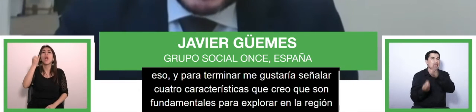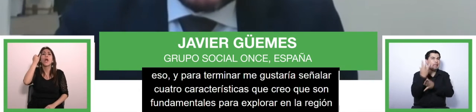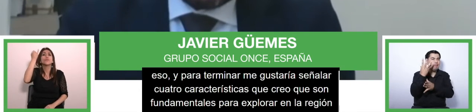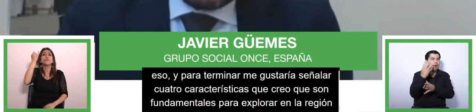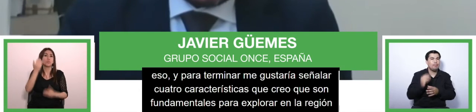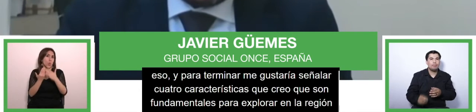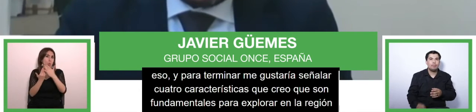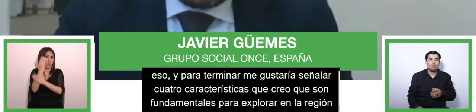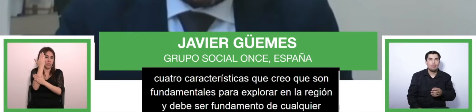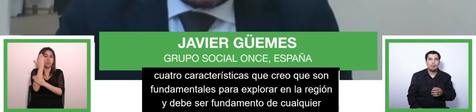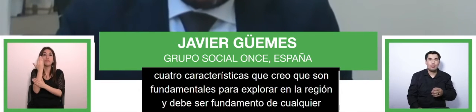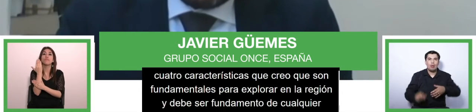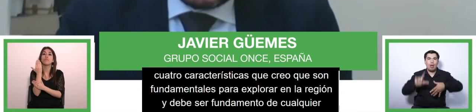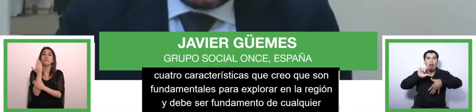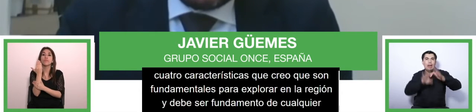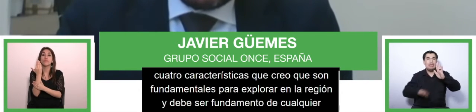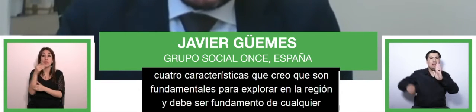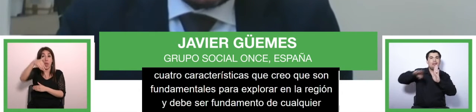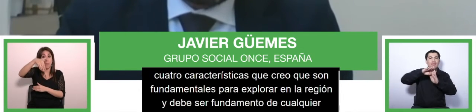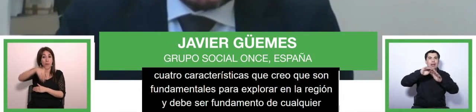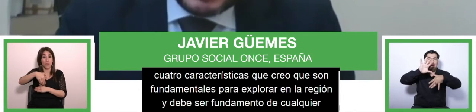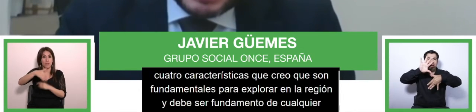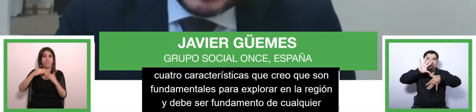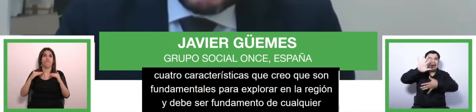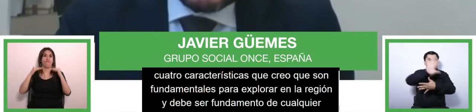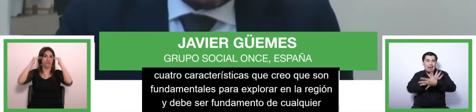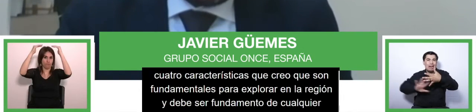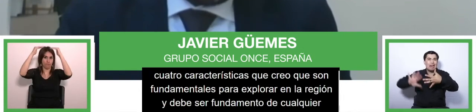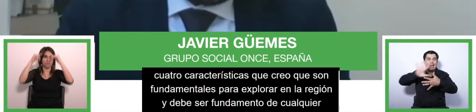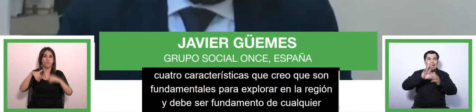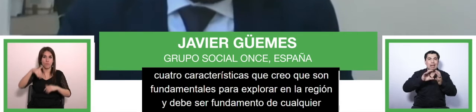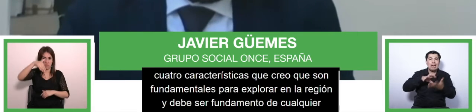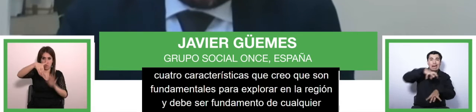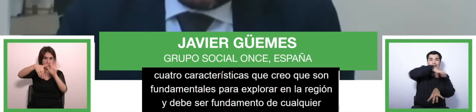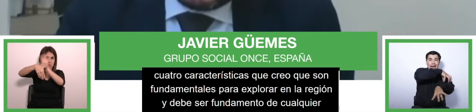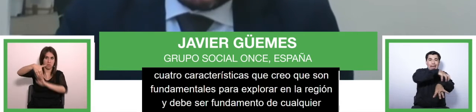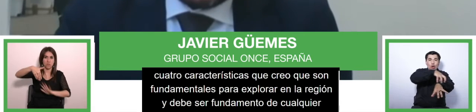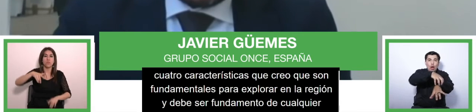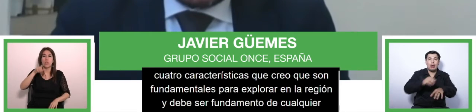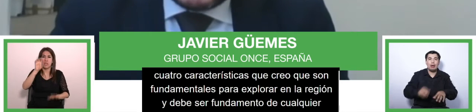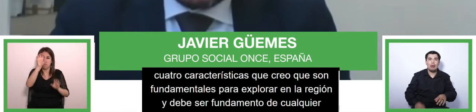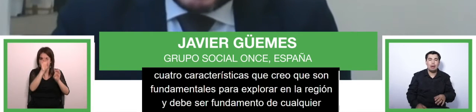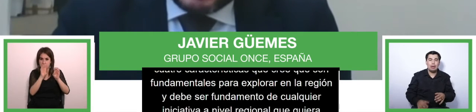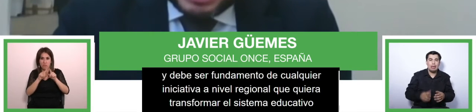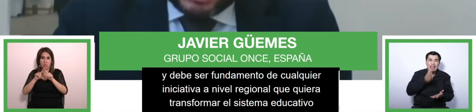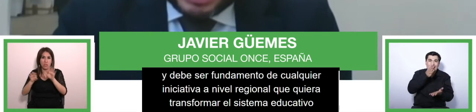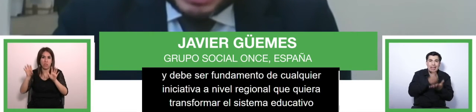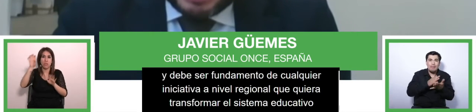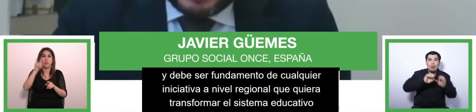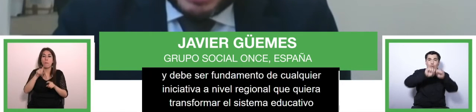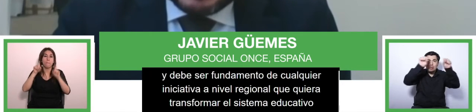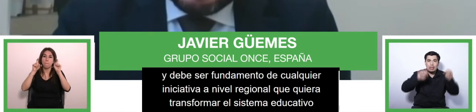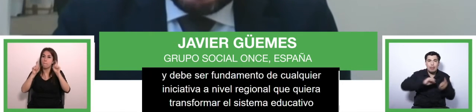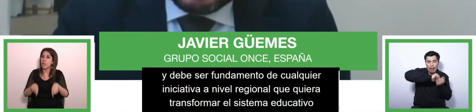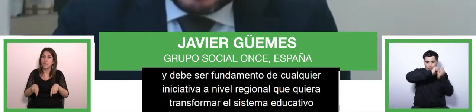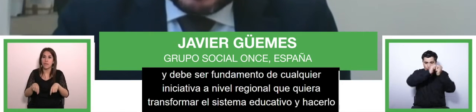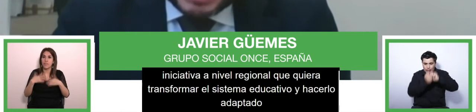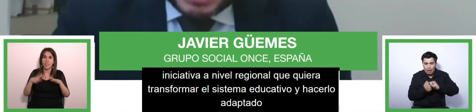que quiera transformar el sistema educativo y hacerlo adaptado e inclusivo a las personas con